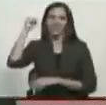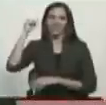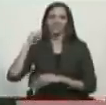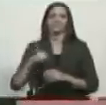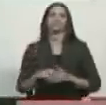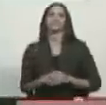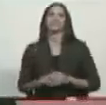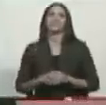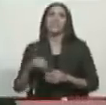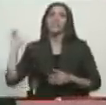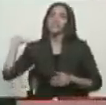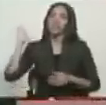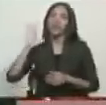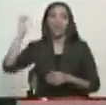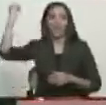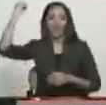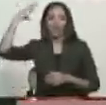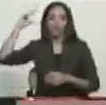¡Gracias!